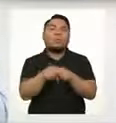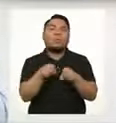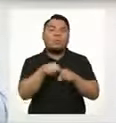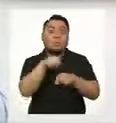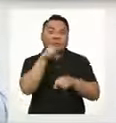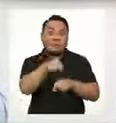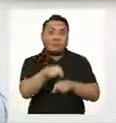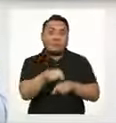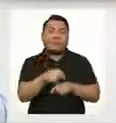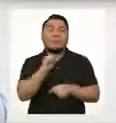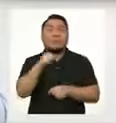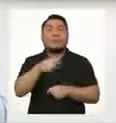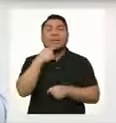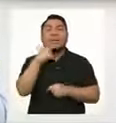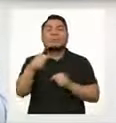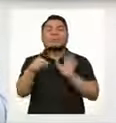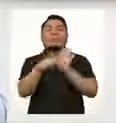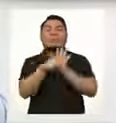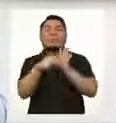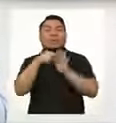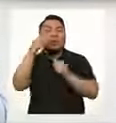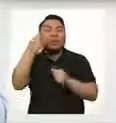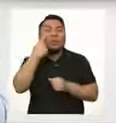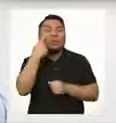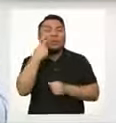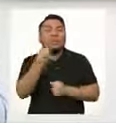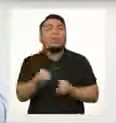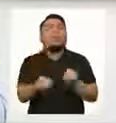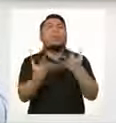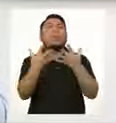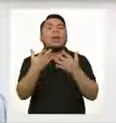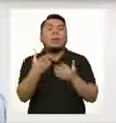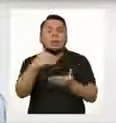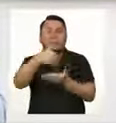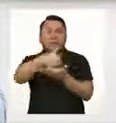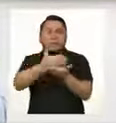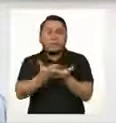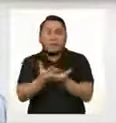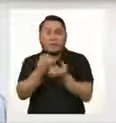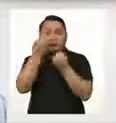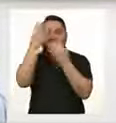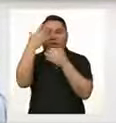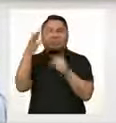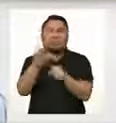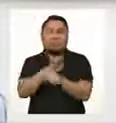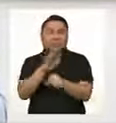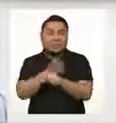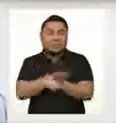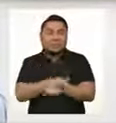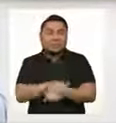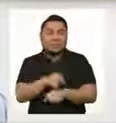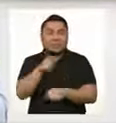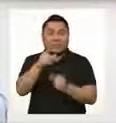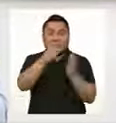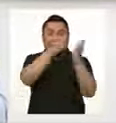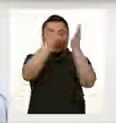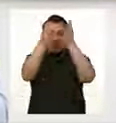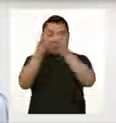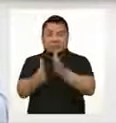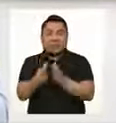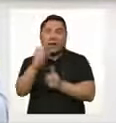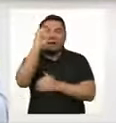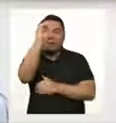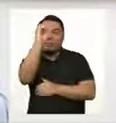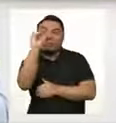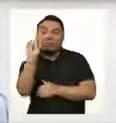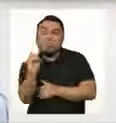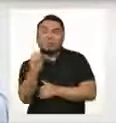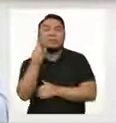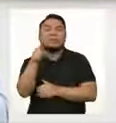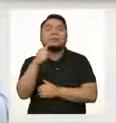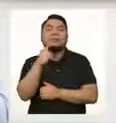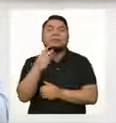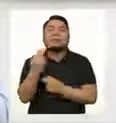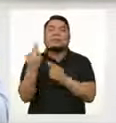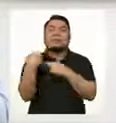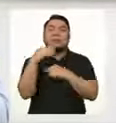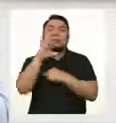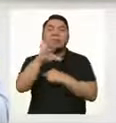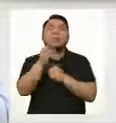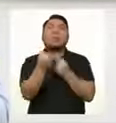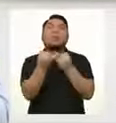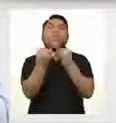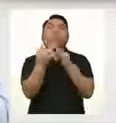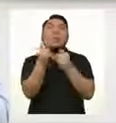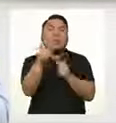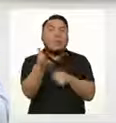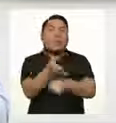La frecuencia relativa es conocer qué parte representan esos datos del total. Y la frecuencia porcentual es representar la misma